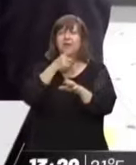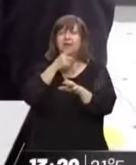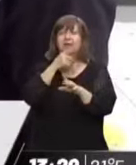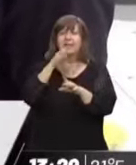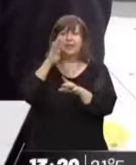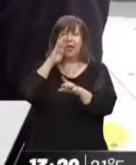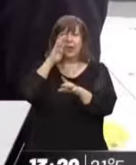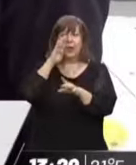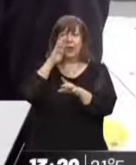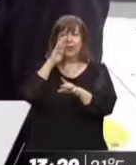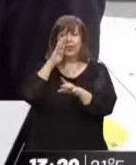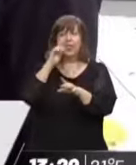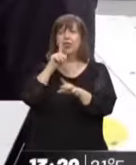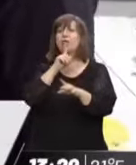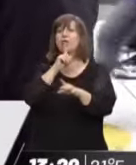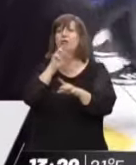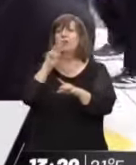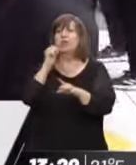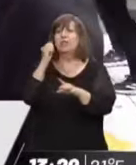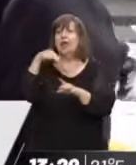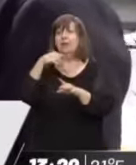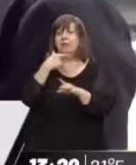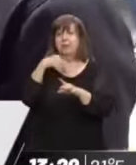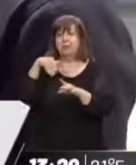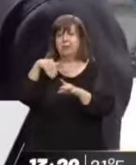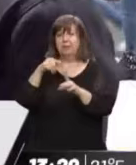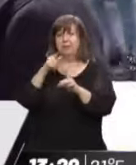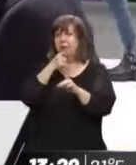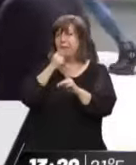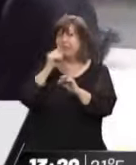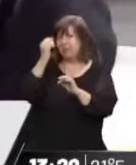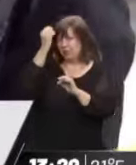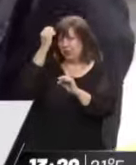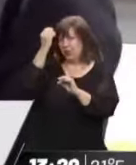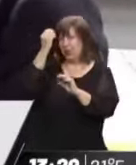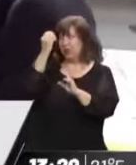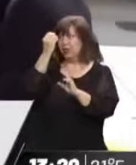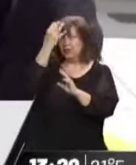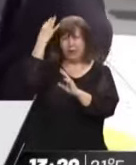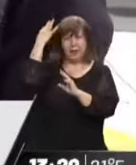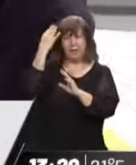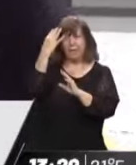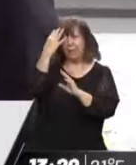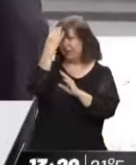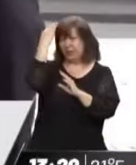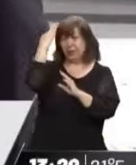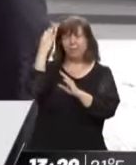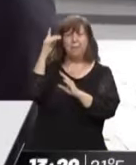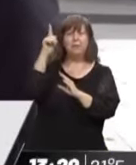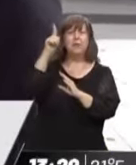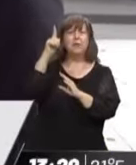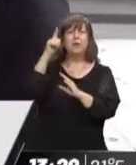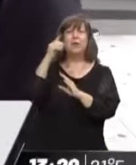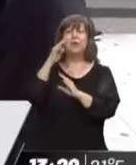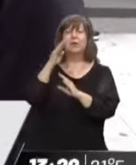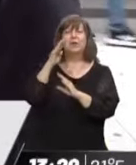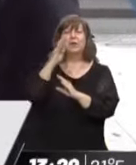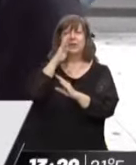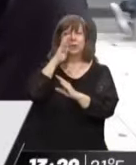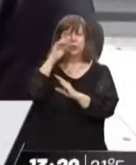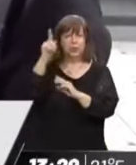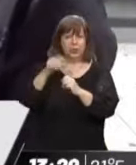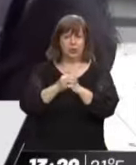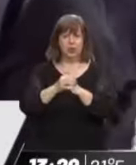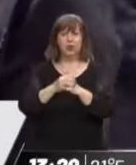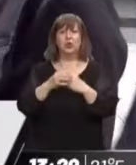americano, o sea, lo veo así. ¿Qué piensa? Sí, yo creo que entre las dos alternativas, definitivamente Argentina necesita un Milei.